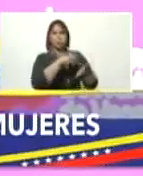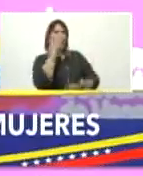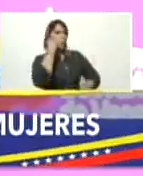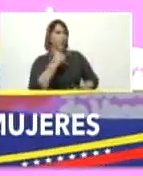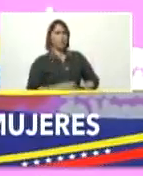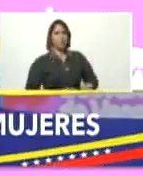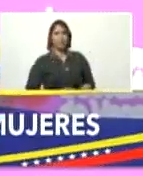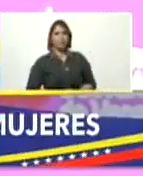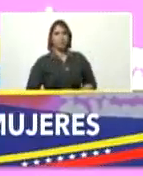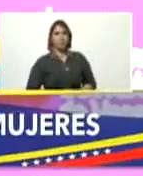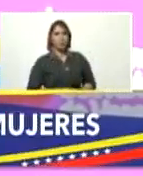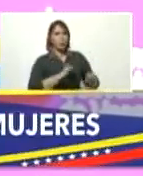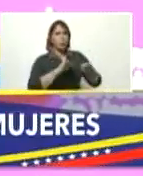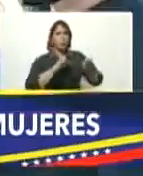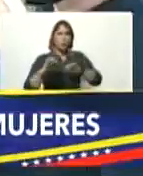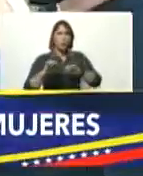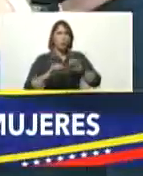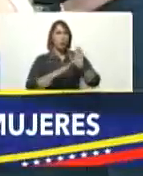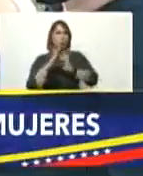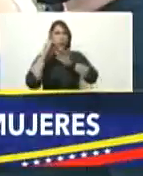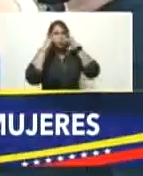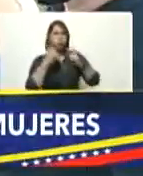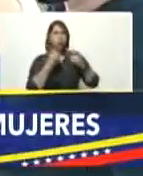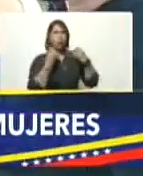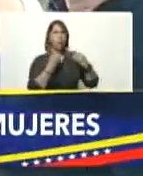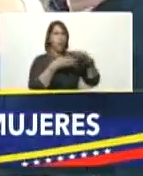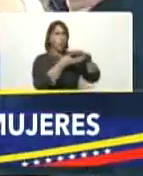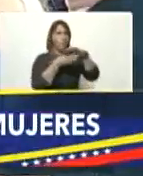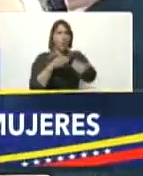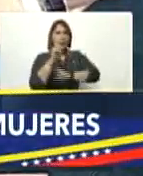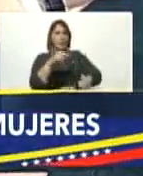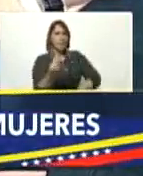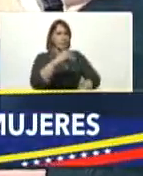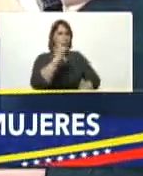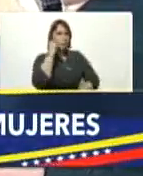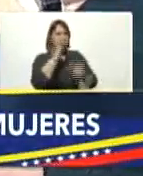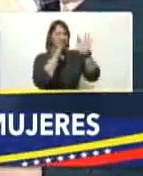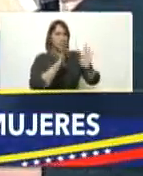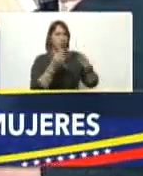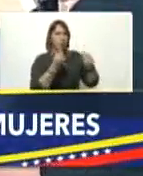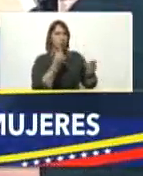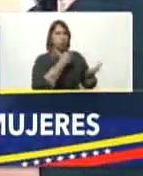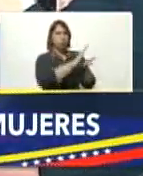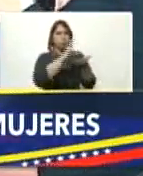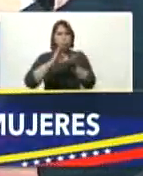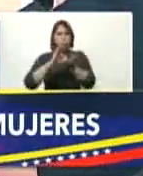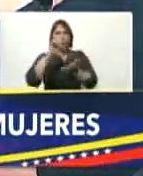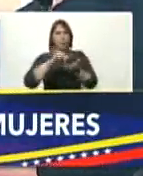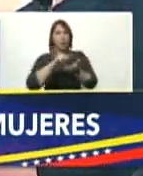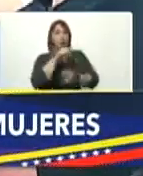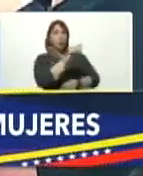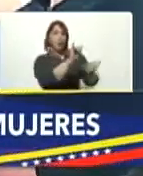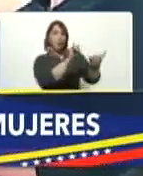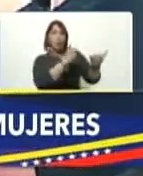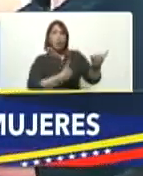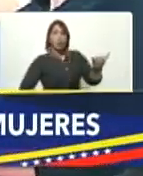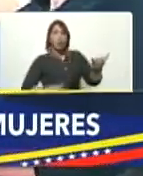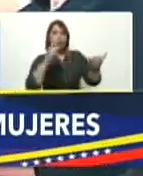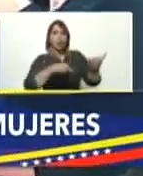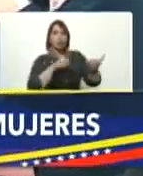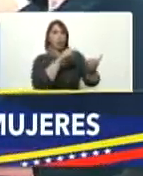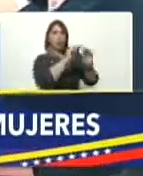mujer en el movimiento de los emprendedores, cómo accede además a los mecanismos de financiamiento. Y usted